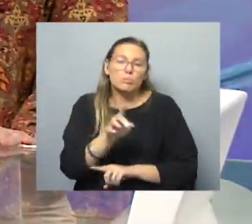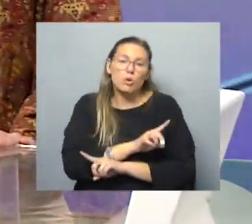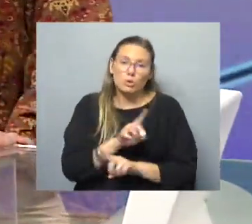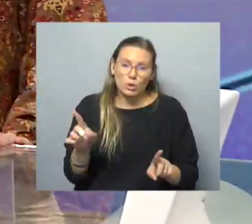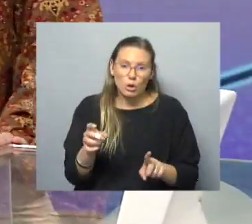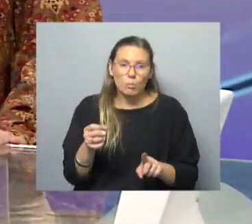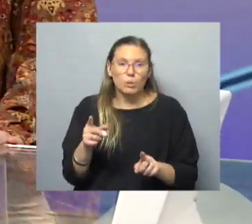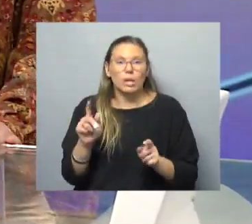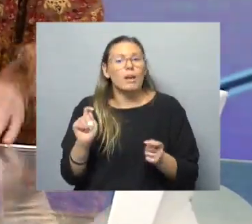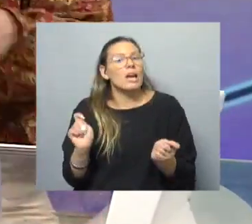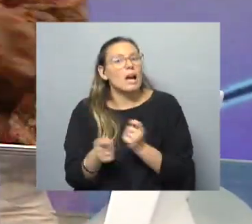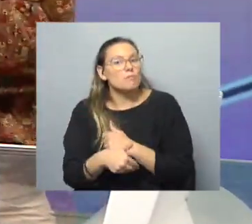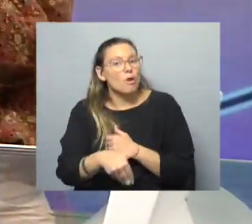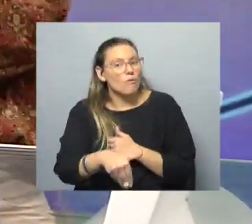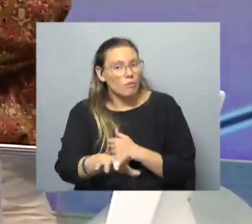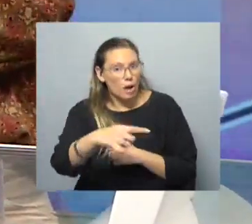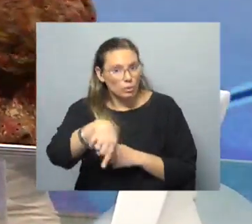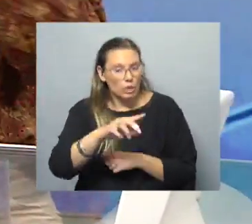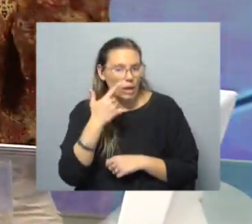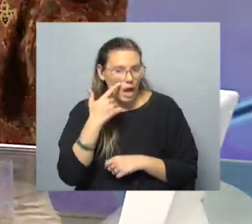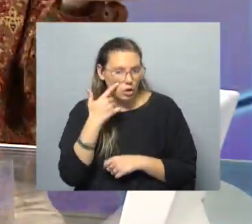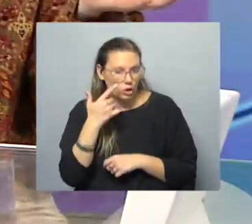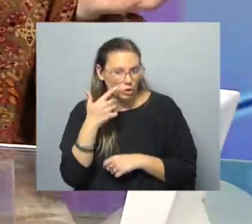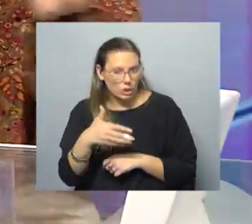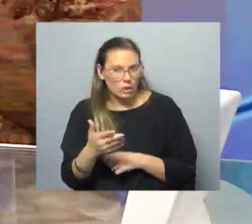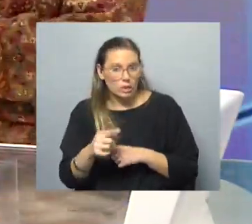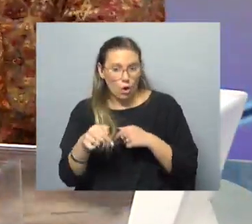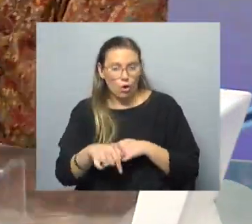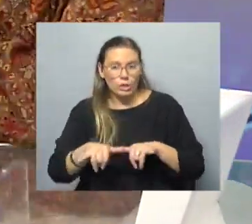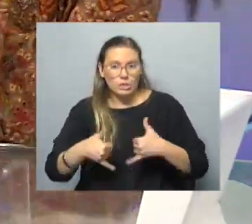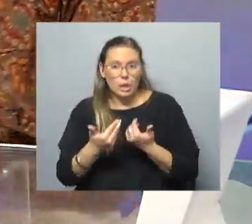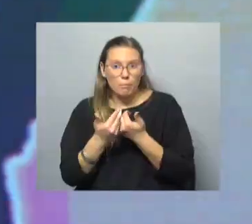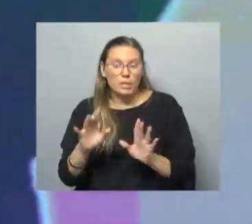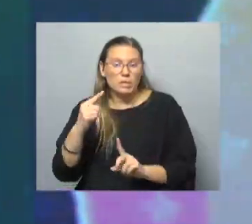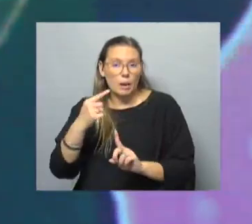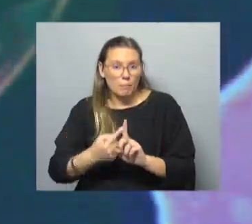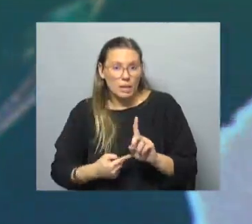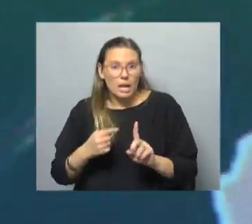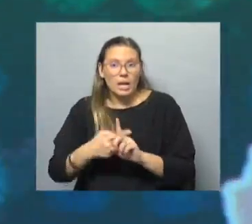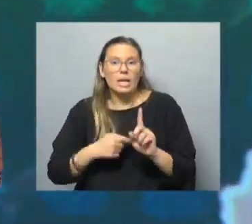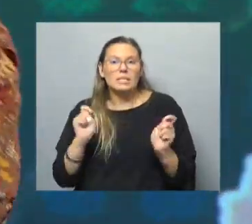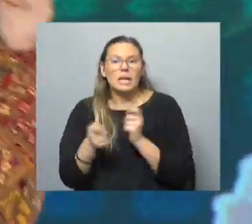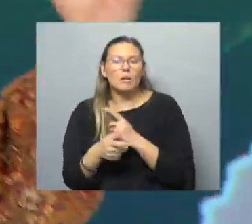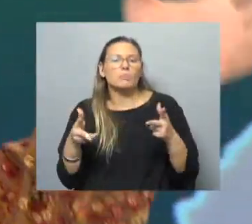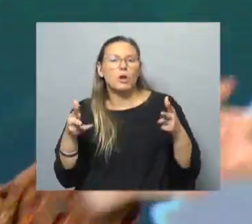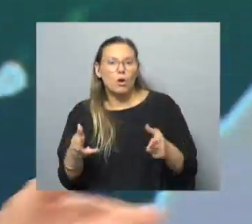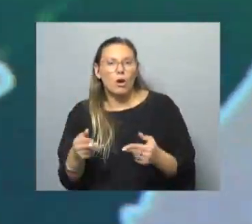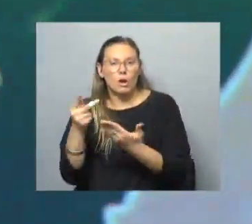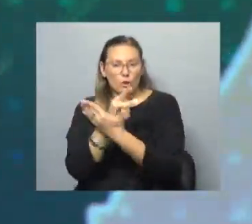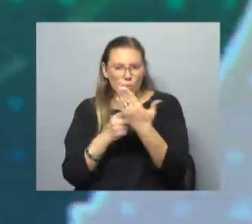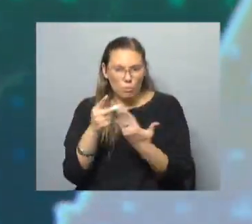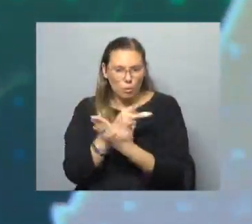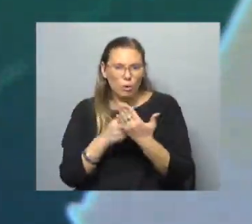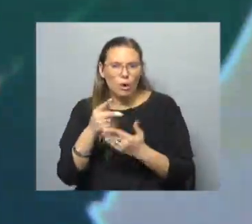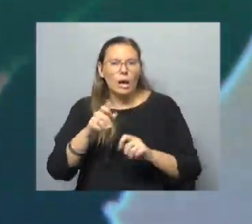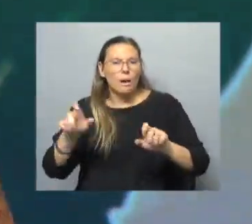Porque se vienen cambios. Se vienen cambios, ustedes lo van a ver a partir de hoy, que ya empieza el mes. Cambios en la tanda, en las gráficas,